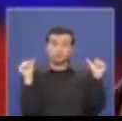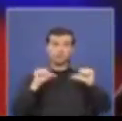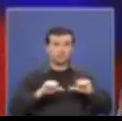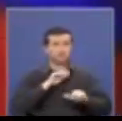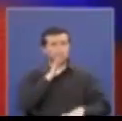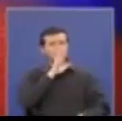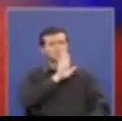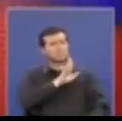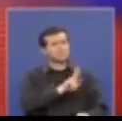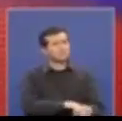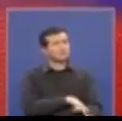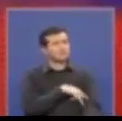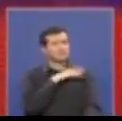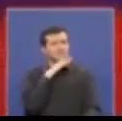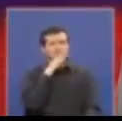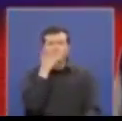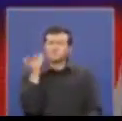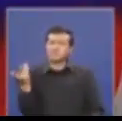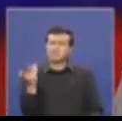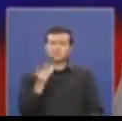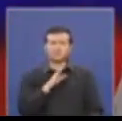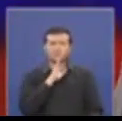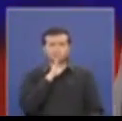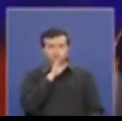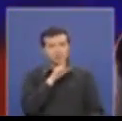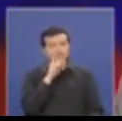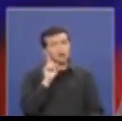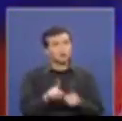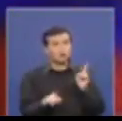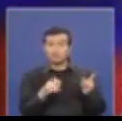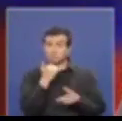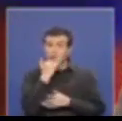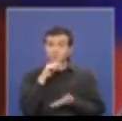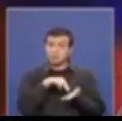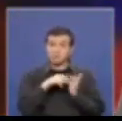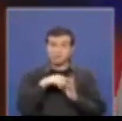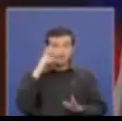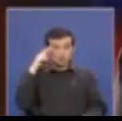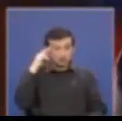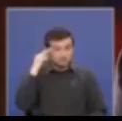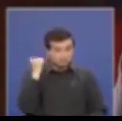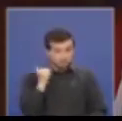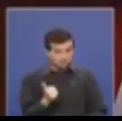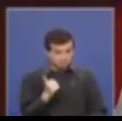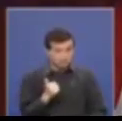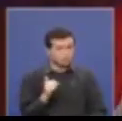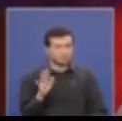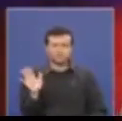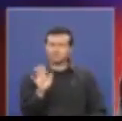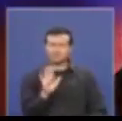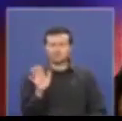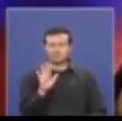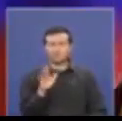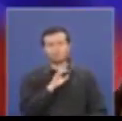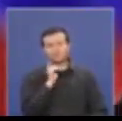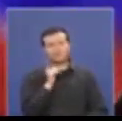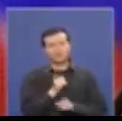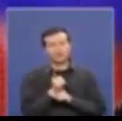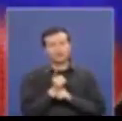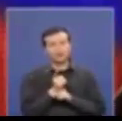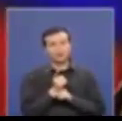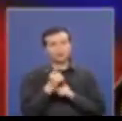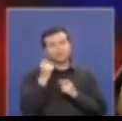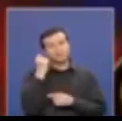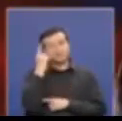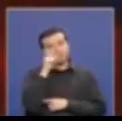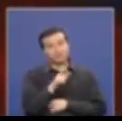dicho toda la vida, en todo. Entonces, que de vez en cuando le acierte, no significa que tenía razón. Es elemental ley de probabilidades. Por supuesto, de eso no